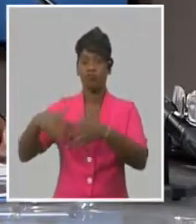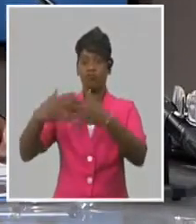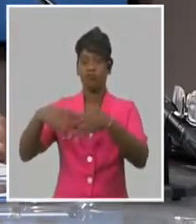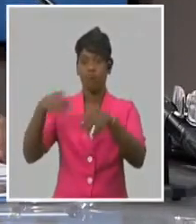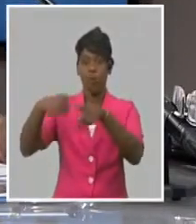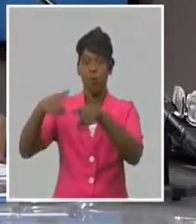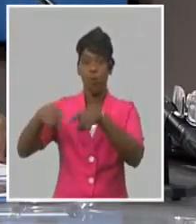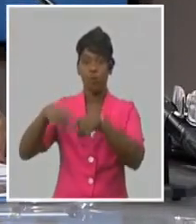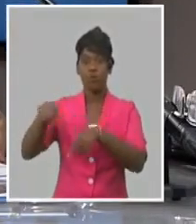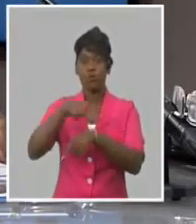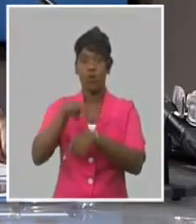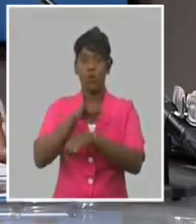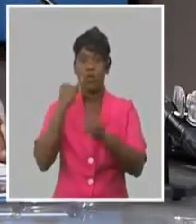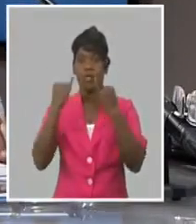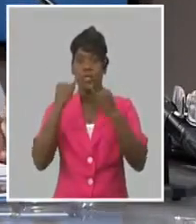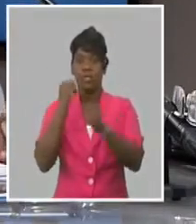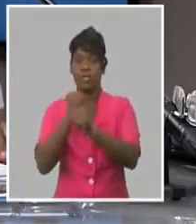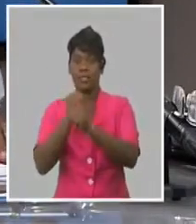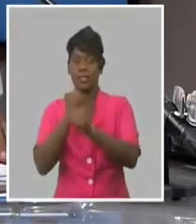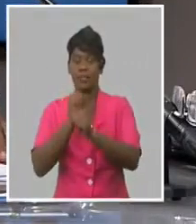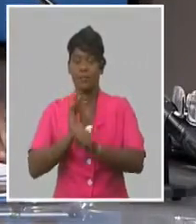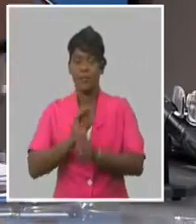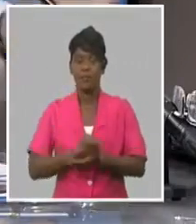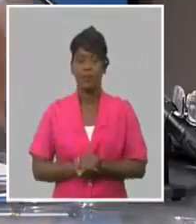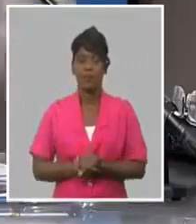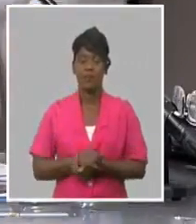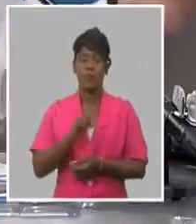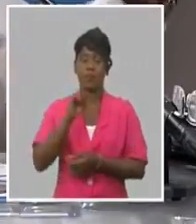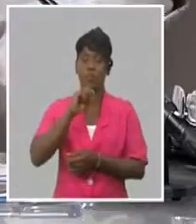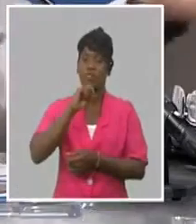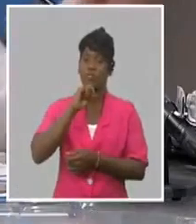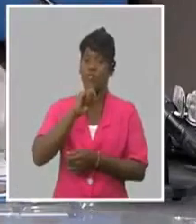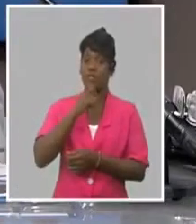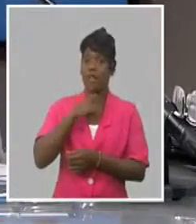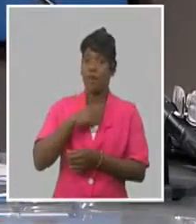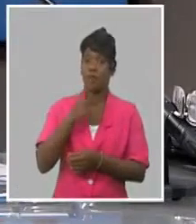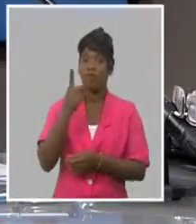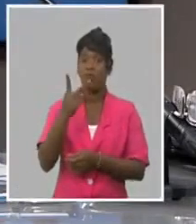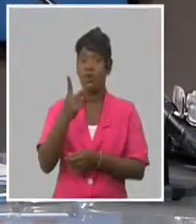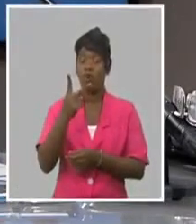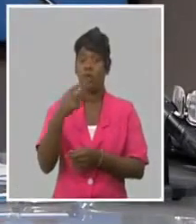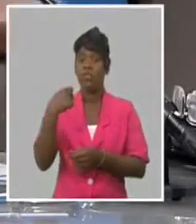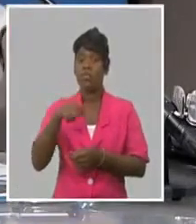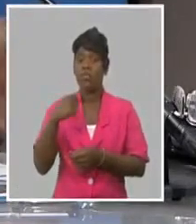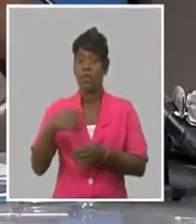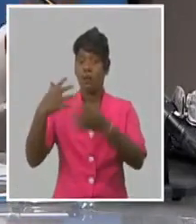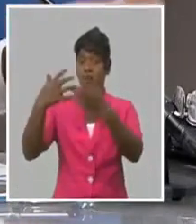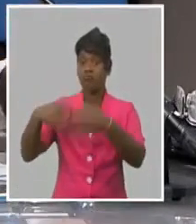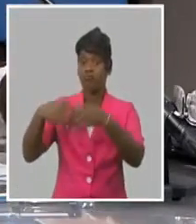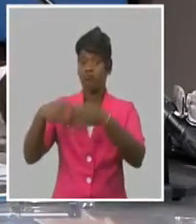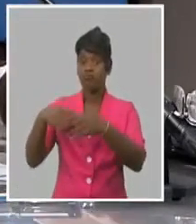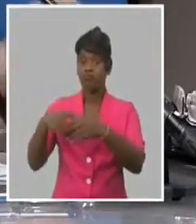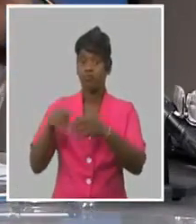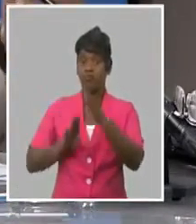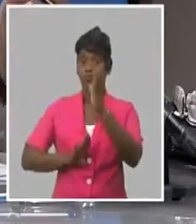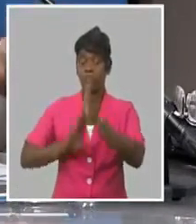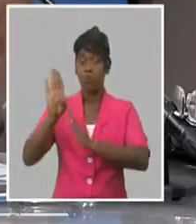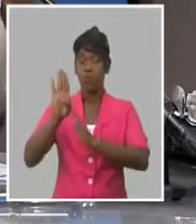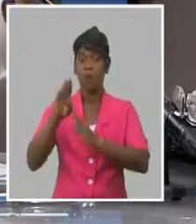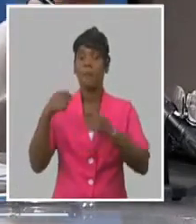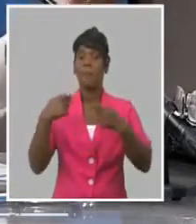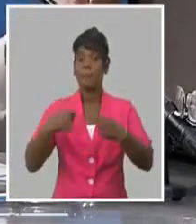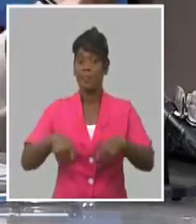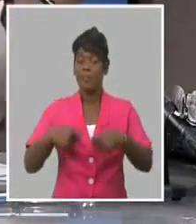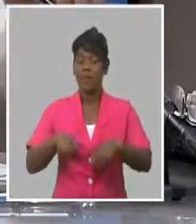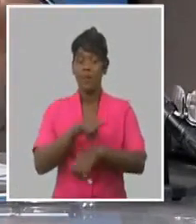poco, ¿no? No va a ser posible subir el salario si no se incrementan las riquezas. Pero los que generan la riqueza dicen,